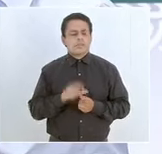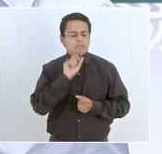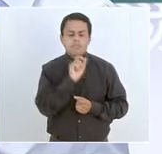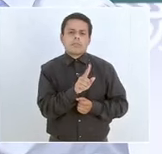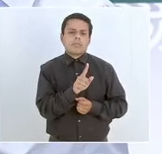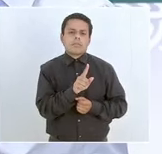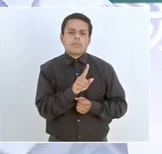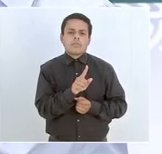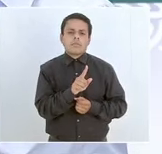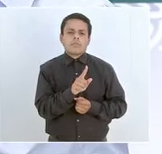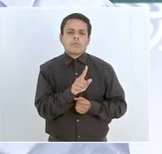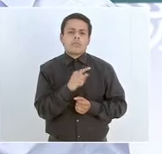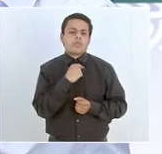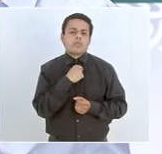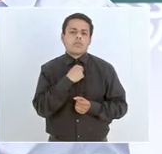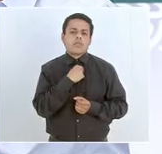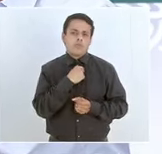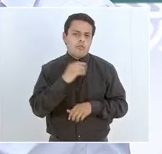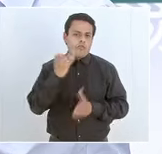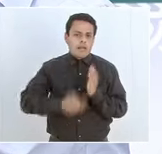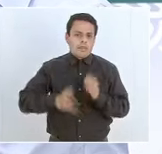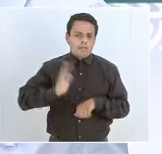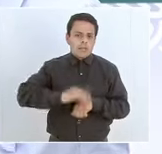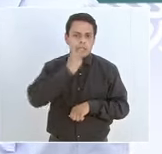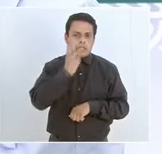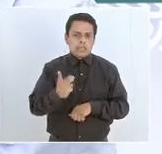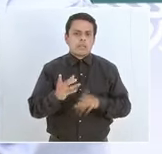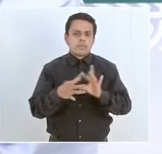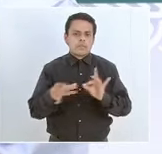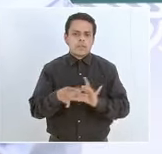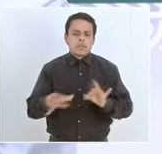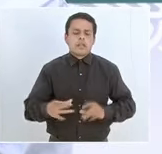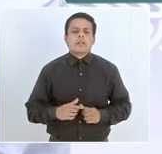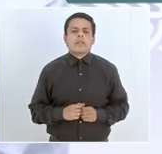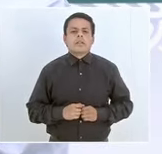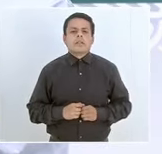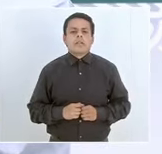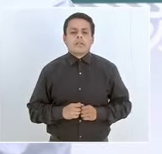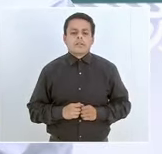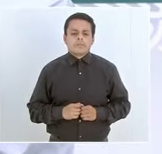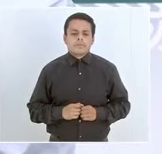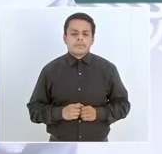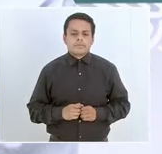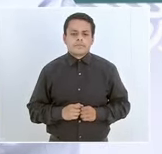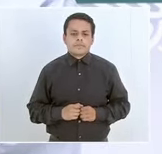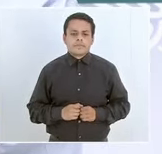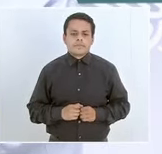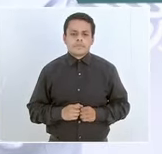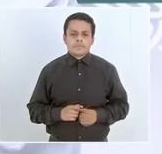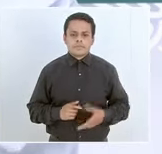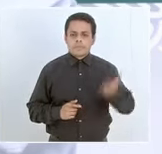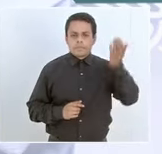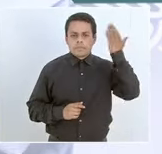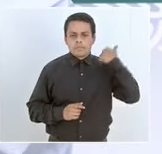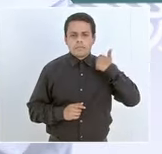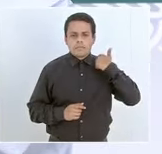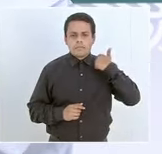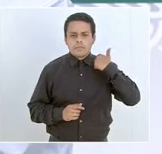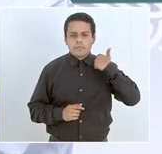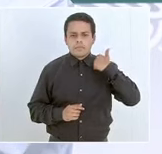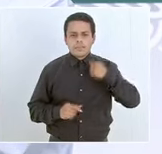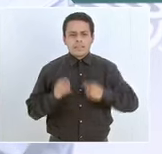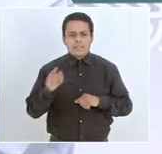también omití mencionar que me lo había planteado